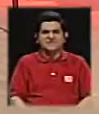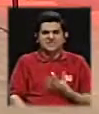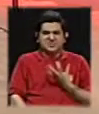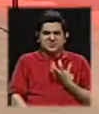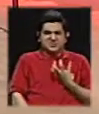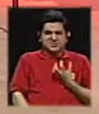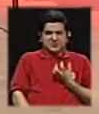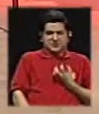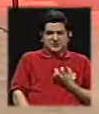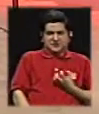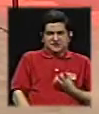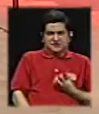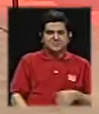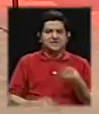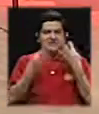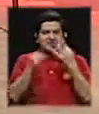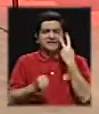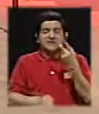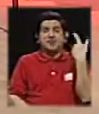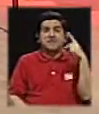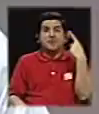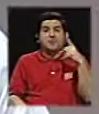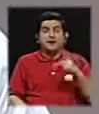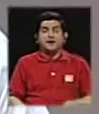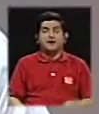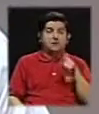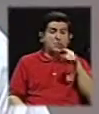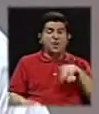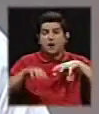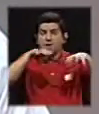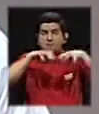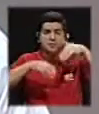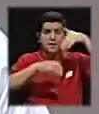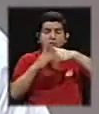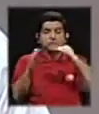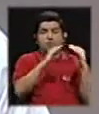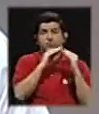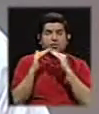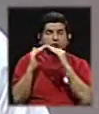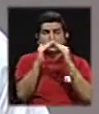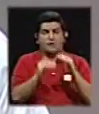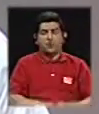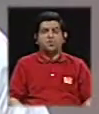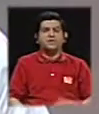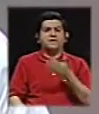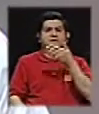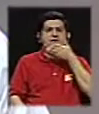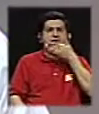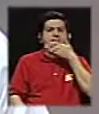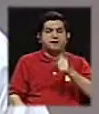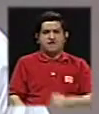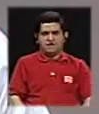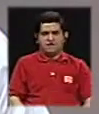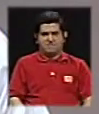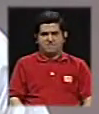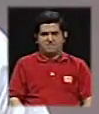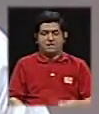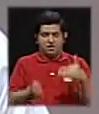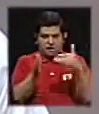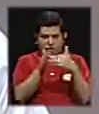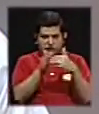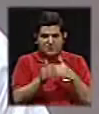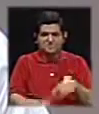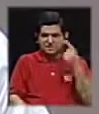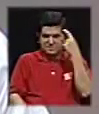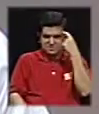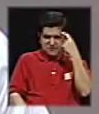de resentimiento y de ver con peligro los movimientos, por ejemplo, dentro de las comunidades, uh-huh, indígenas, volviendo tendenciosa